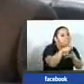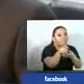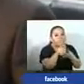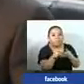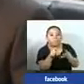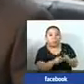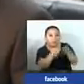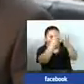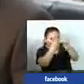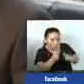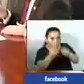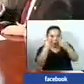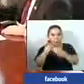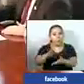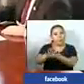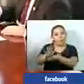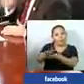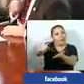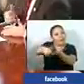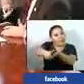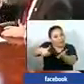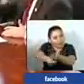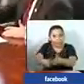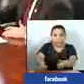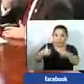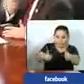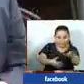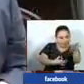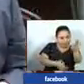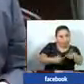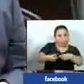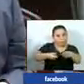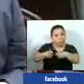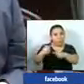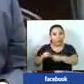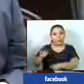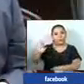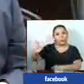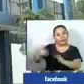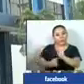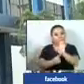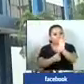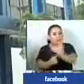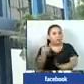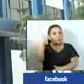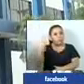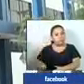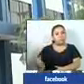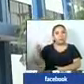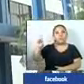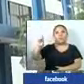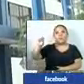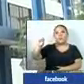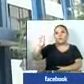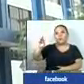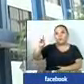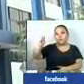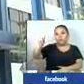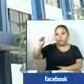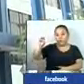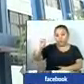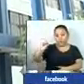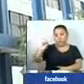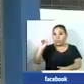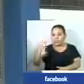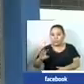pandemia por las alcaldías y el ejecutivo sin embargo el titular de la institución fiscalizadora Roberto Anzora sostiene que el